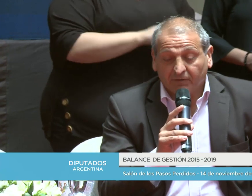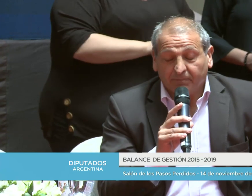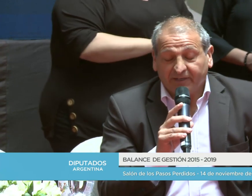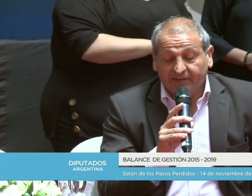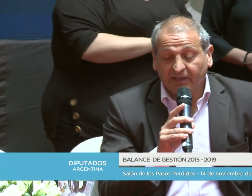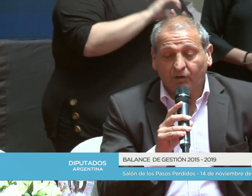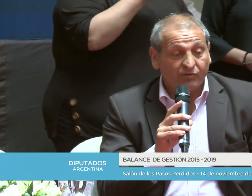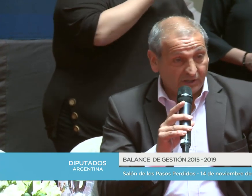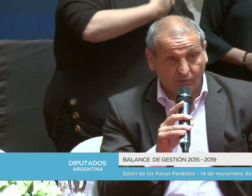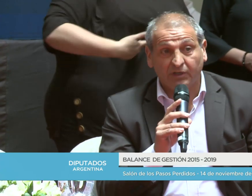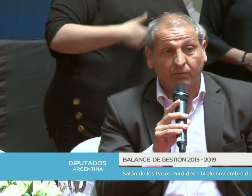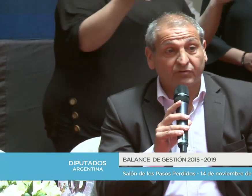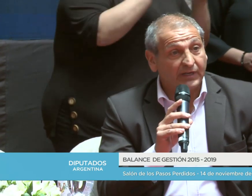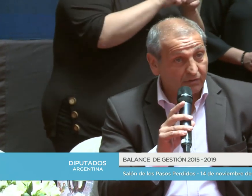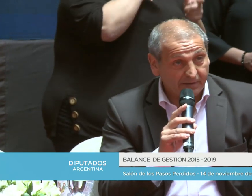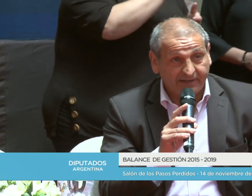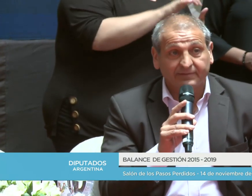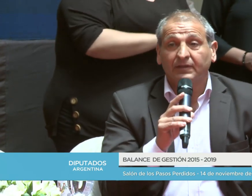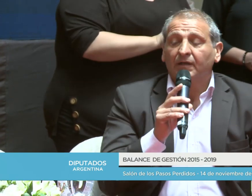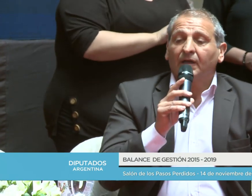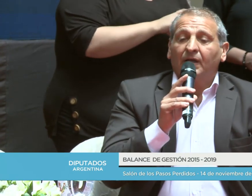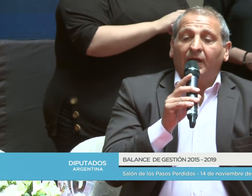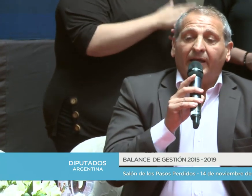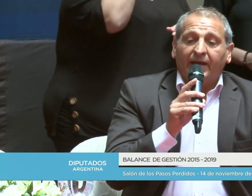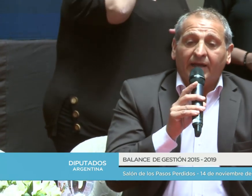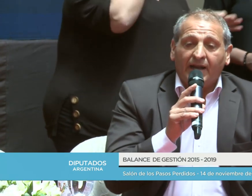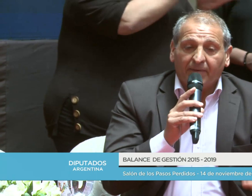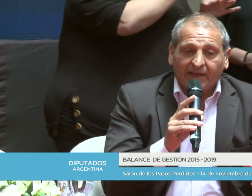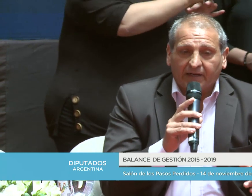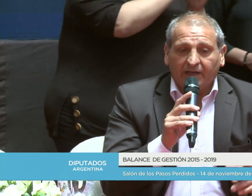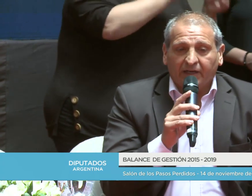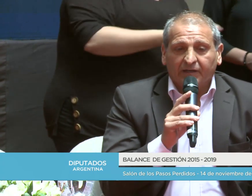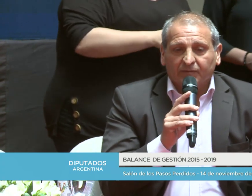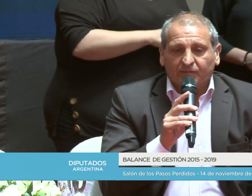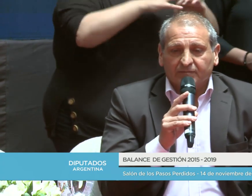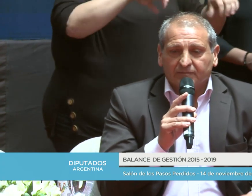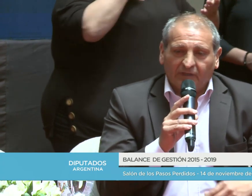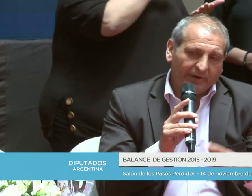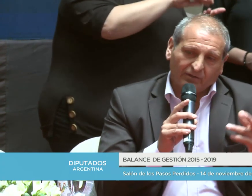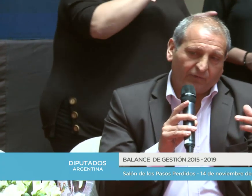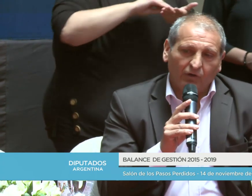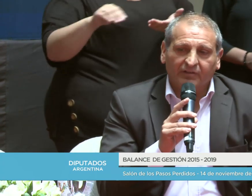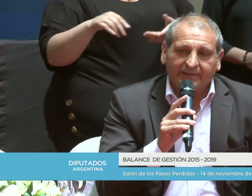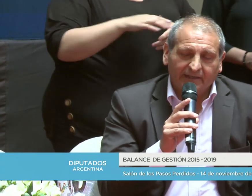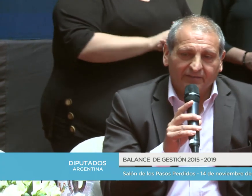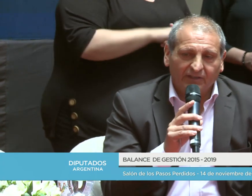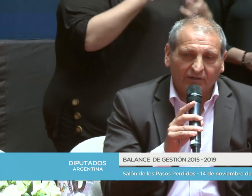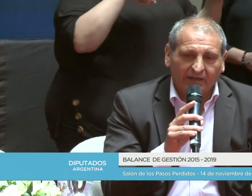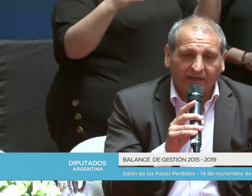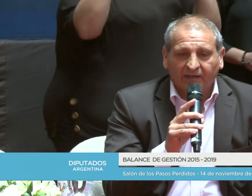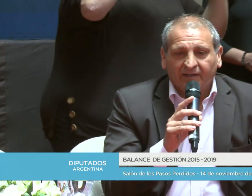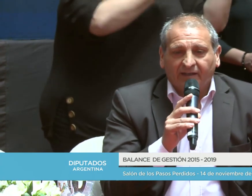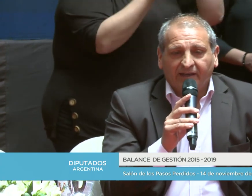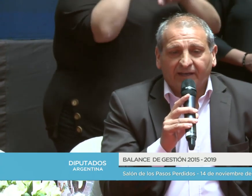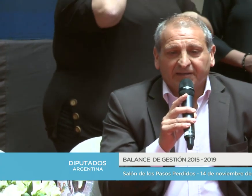y los presidentes de las comisiones de cultura y educación de las dos cámaras. La verdad que diversos fueron los avatares que hicieron